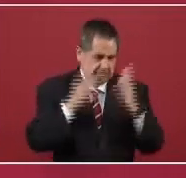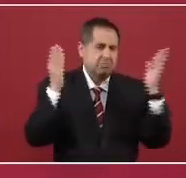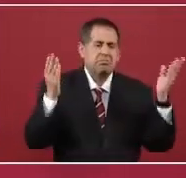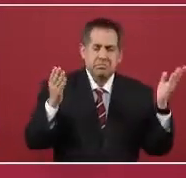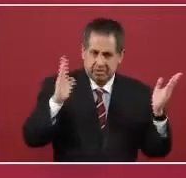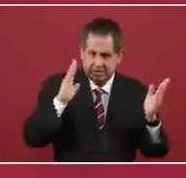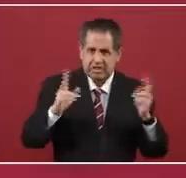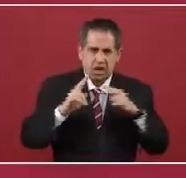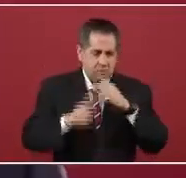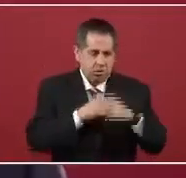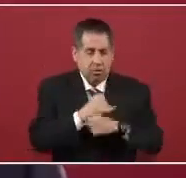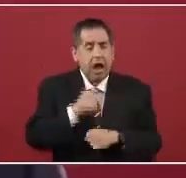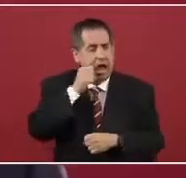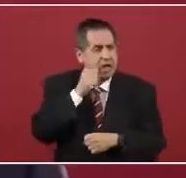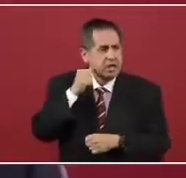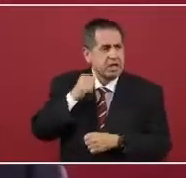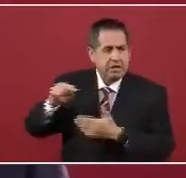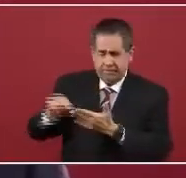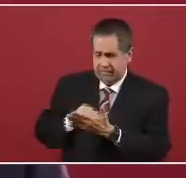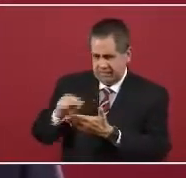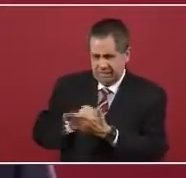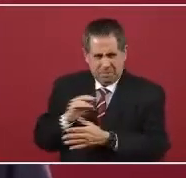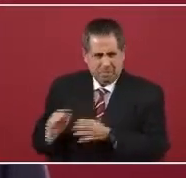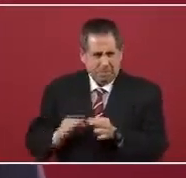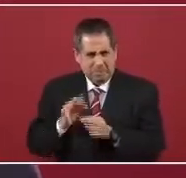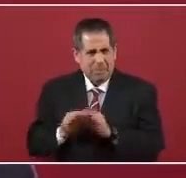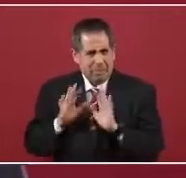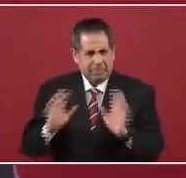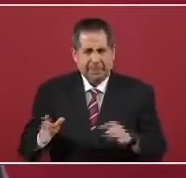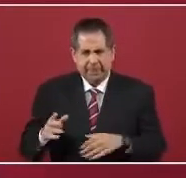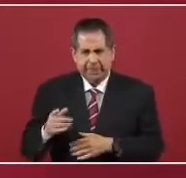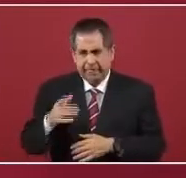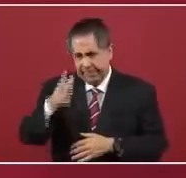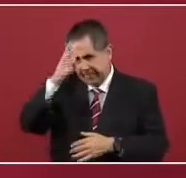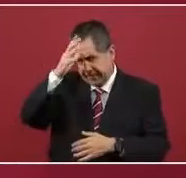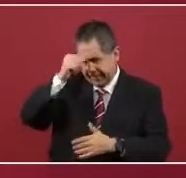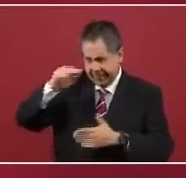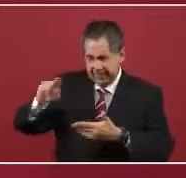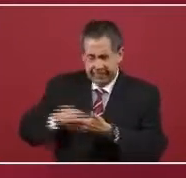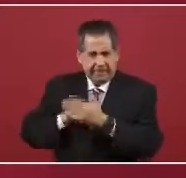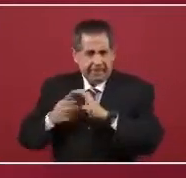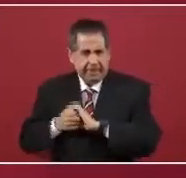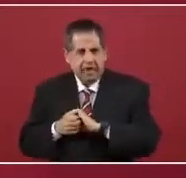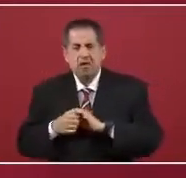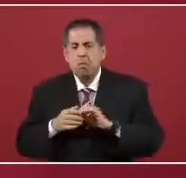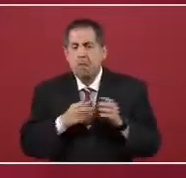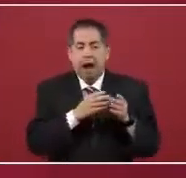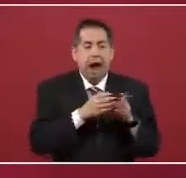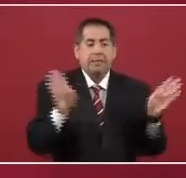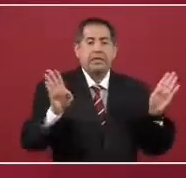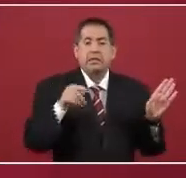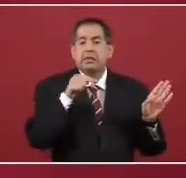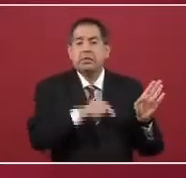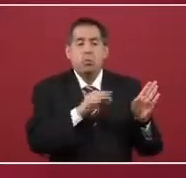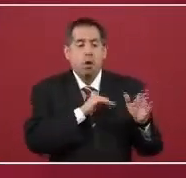revisar. Firmé ayer el acuerdo, ya